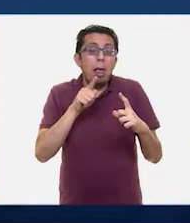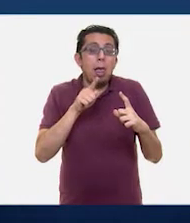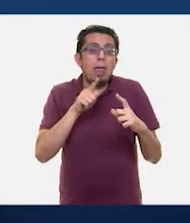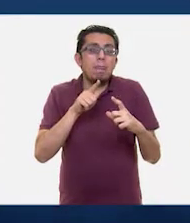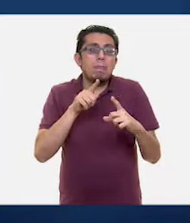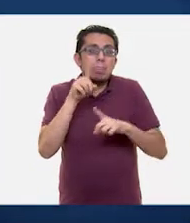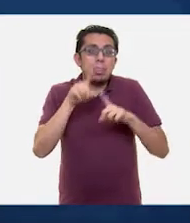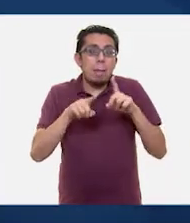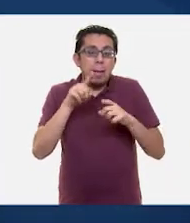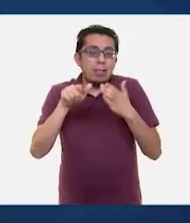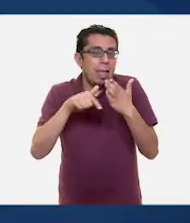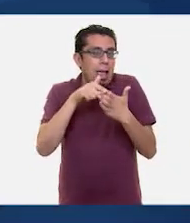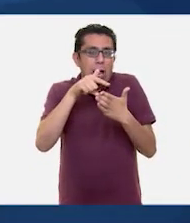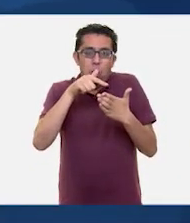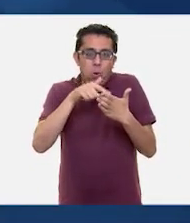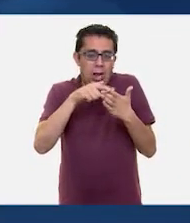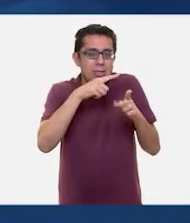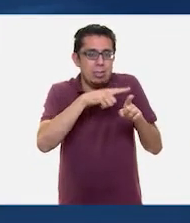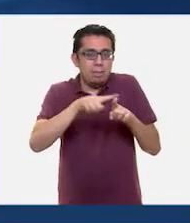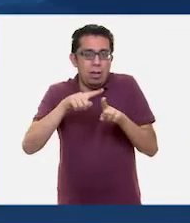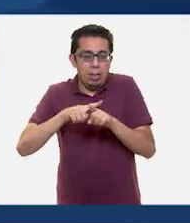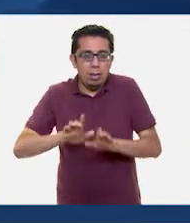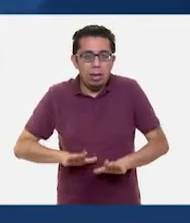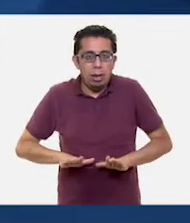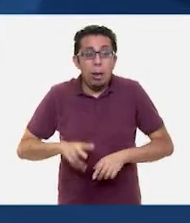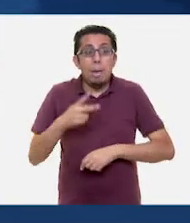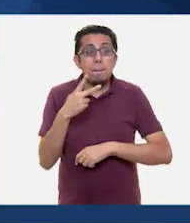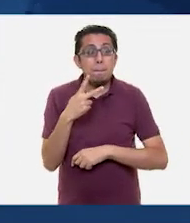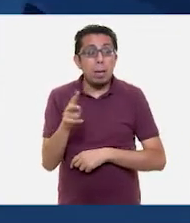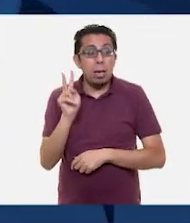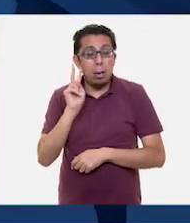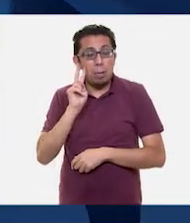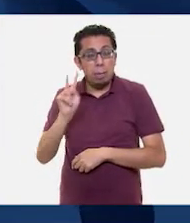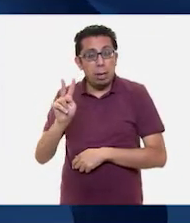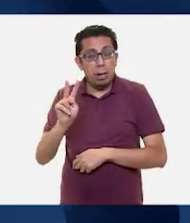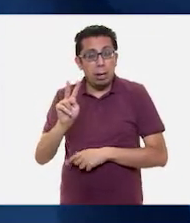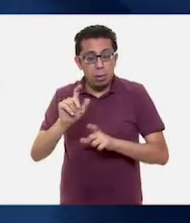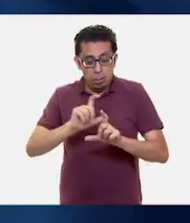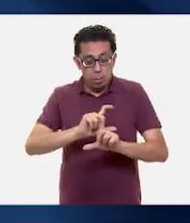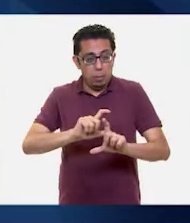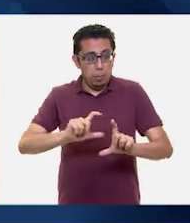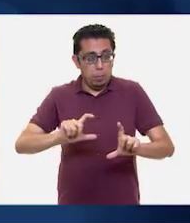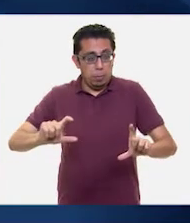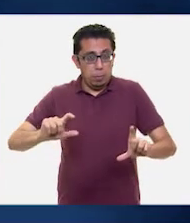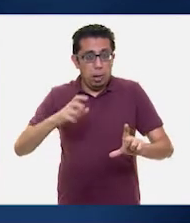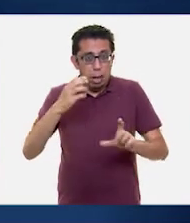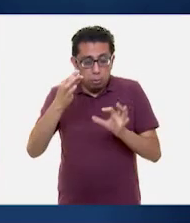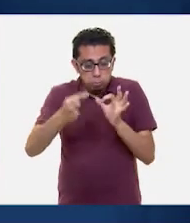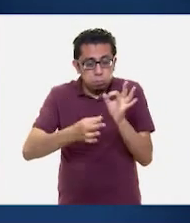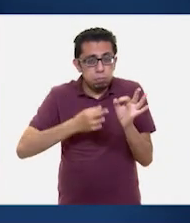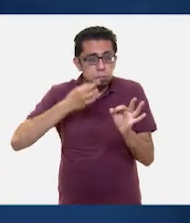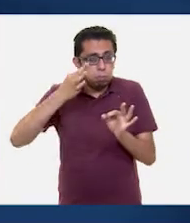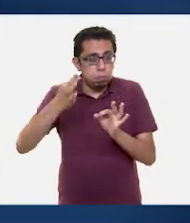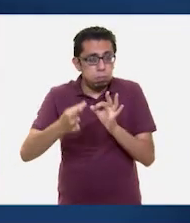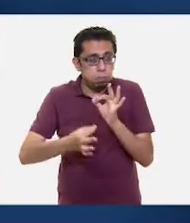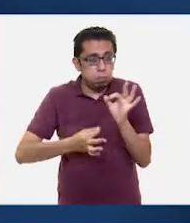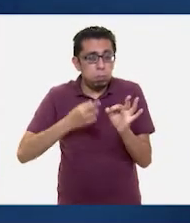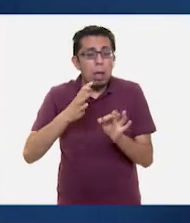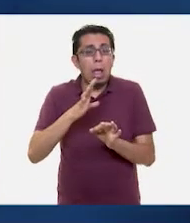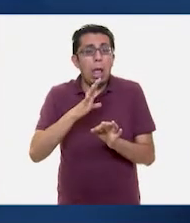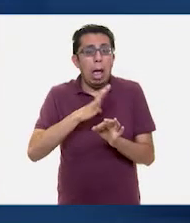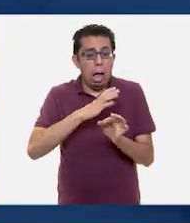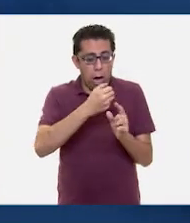región. Pero si observamos bien la parte inferior, vemos que los bordados forman un patrón